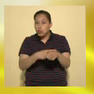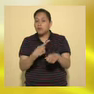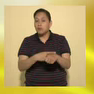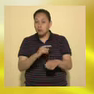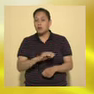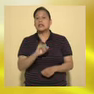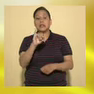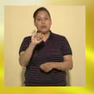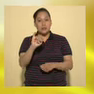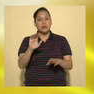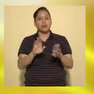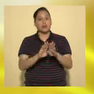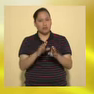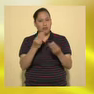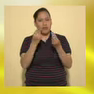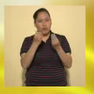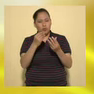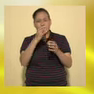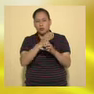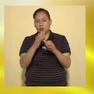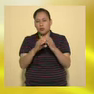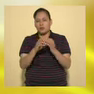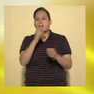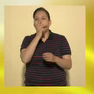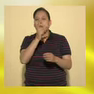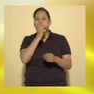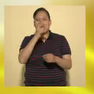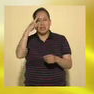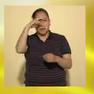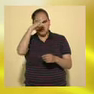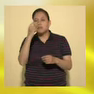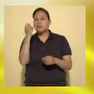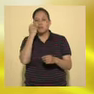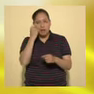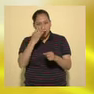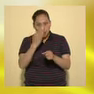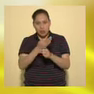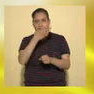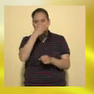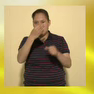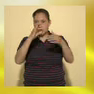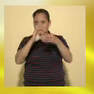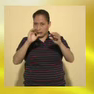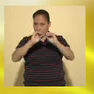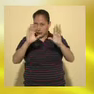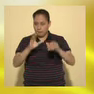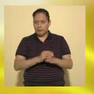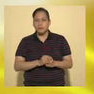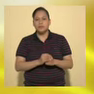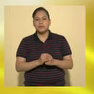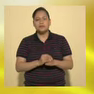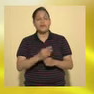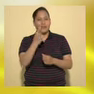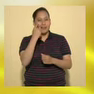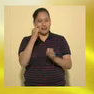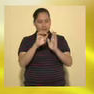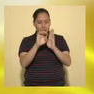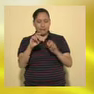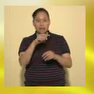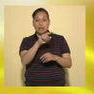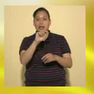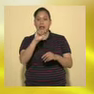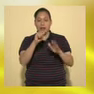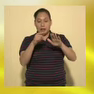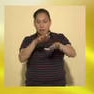estoy hablando demasiado técnico, pero ahorita se los vamos a aclarar todavía un poquito más. Yo te podría decir que en el